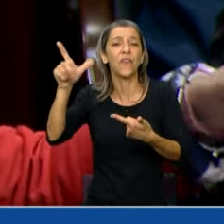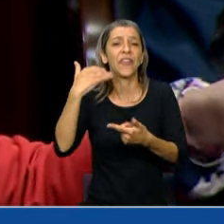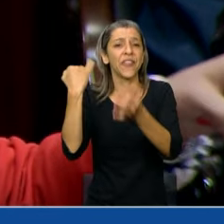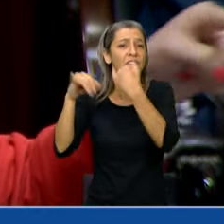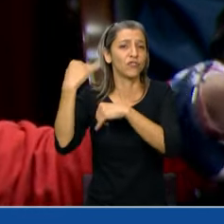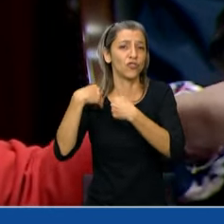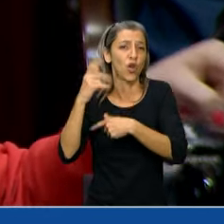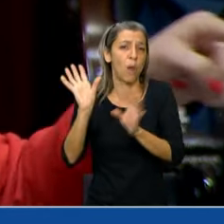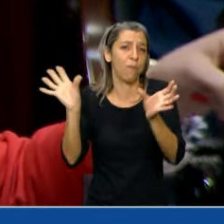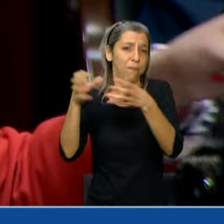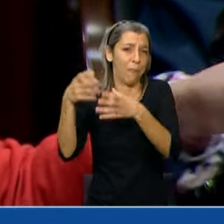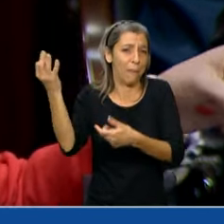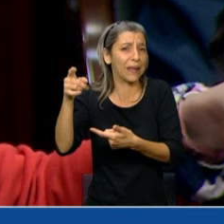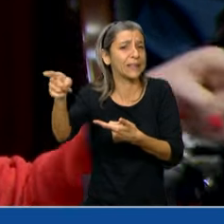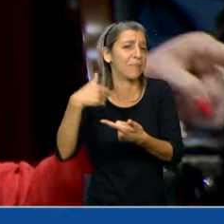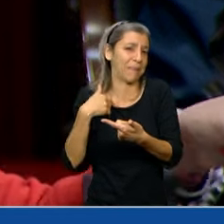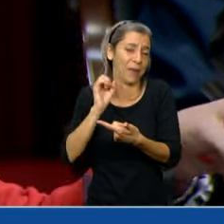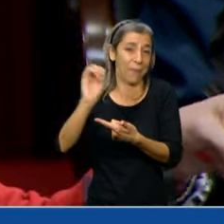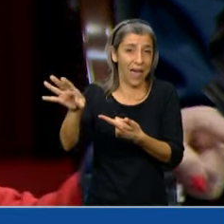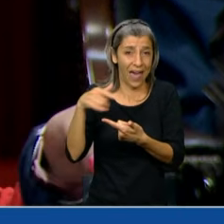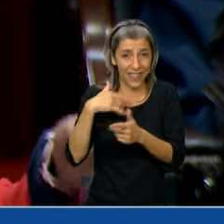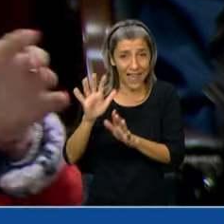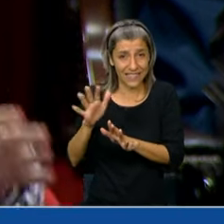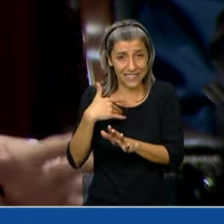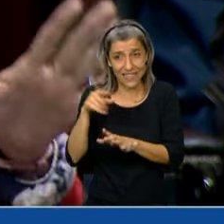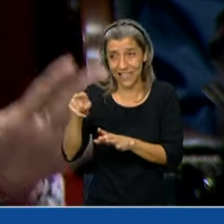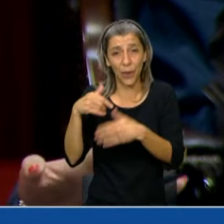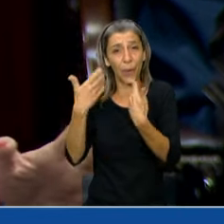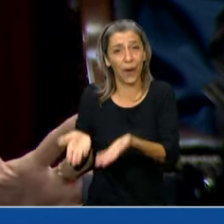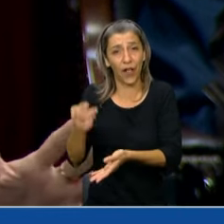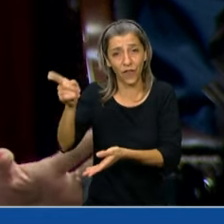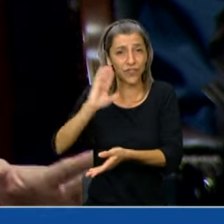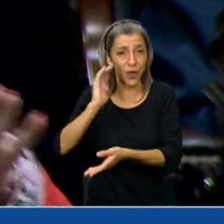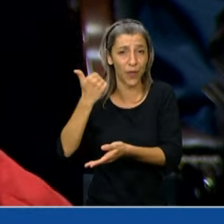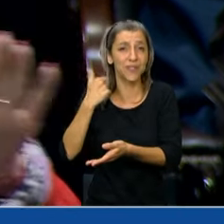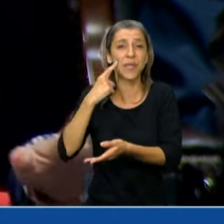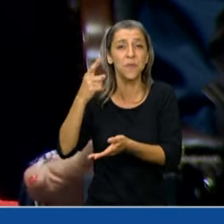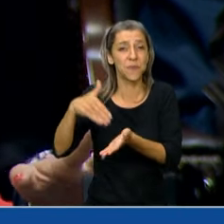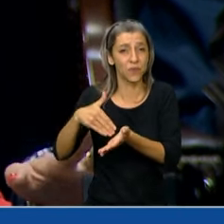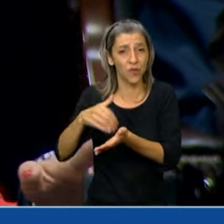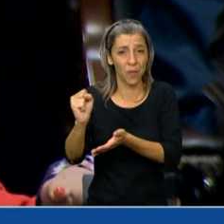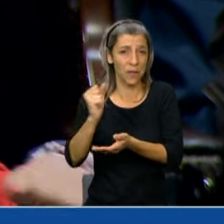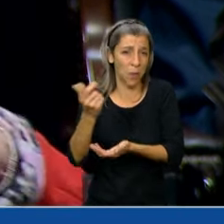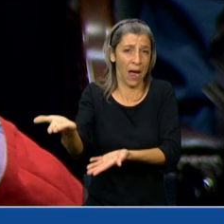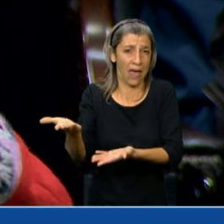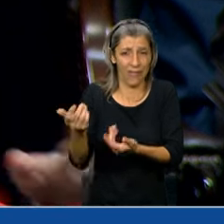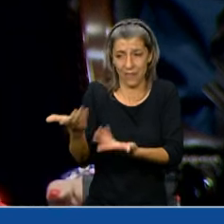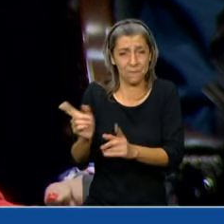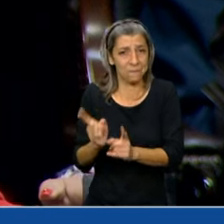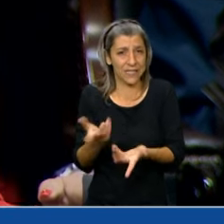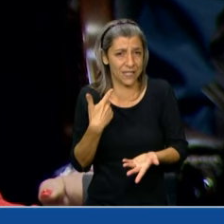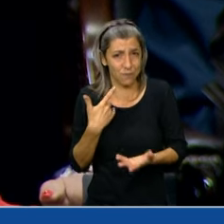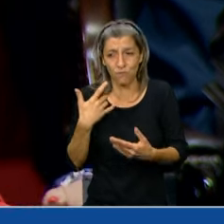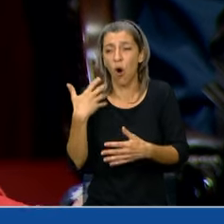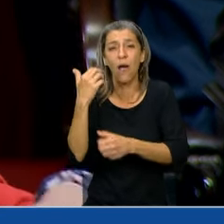ver beneficiados con el pago de esos 16,000 millones de pesos así que empecemos a sincerar los discursos no hay ni empresa recuperada no hay